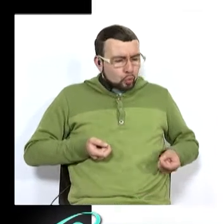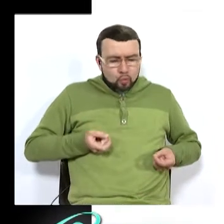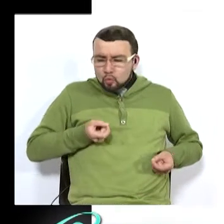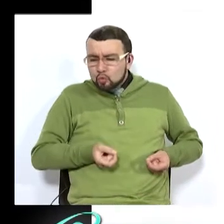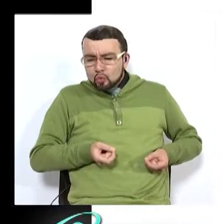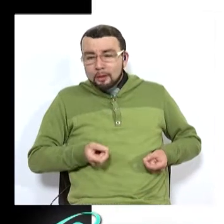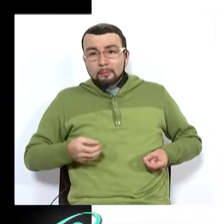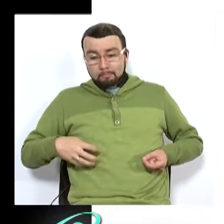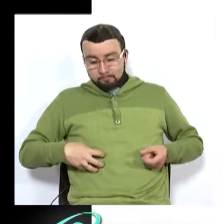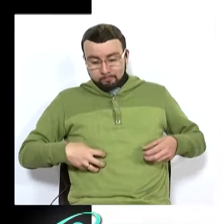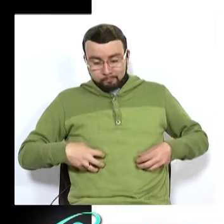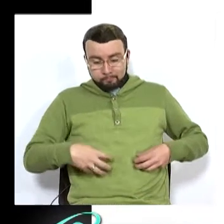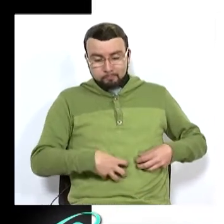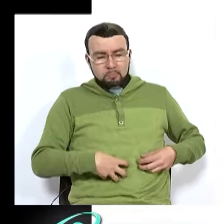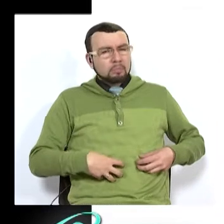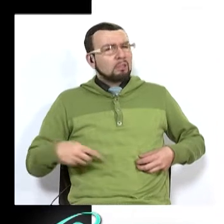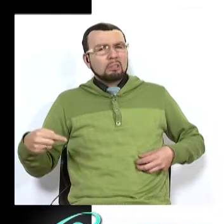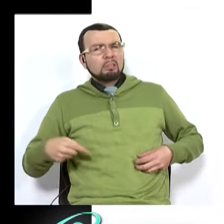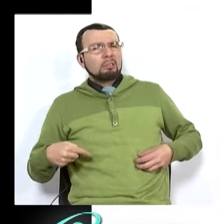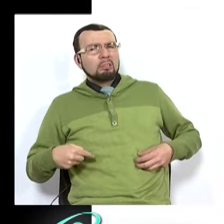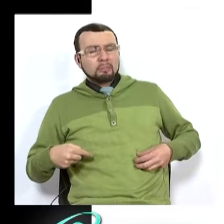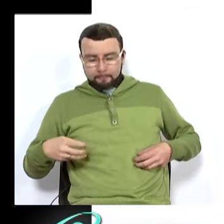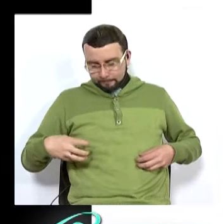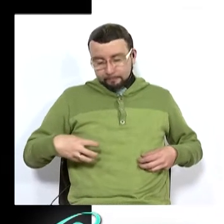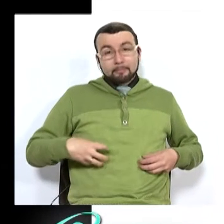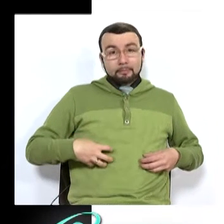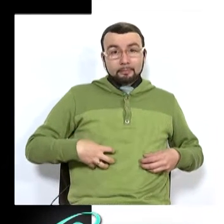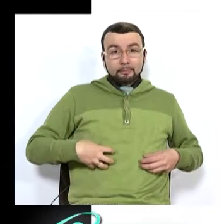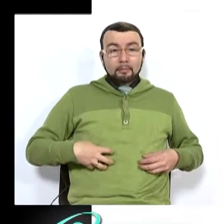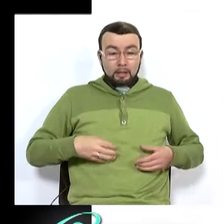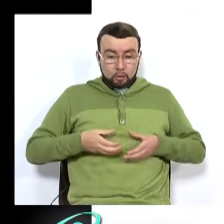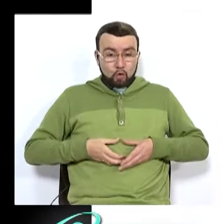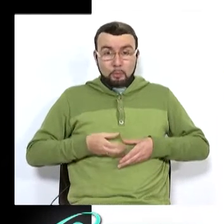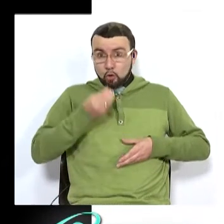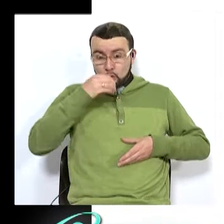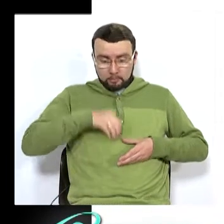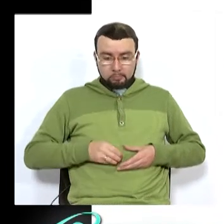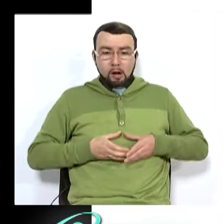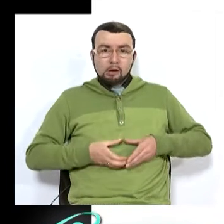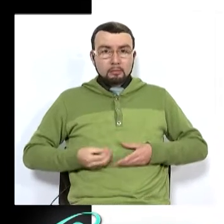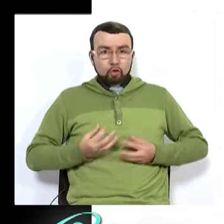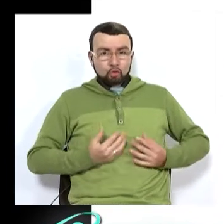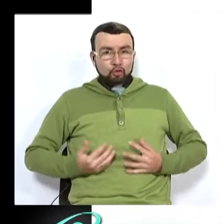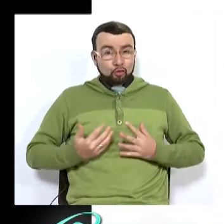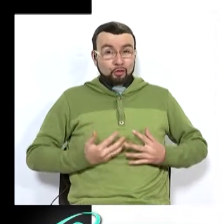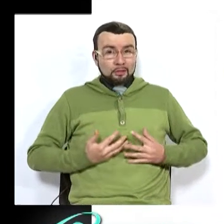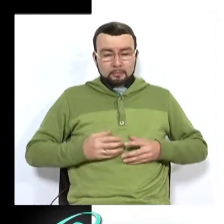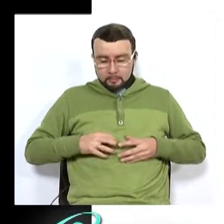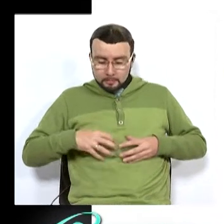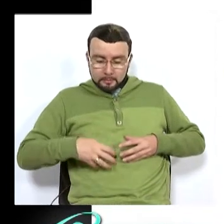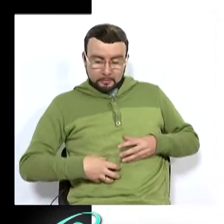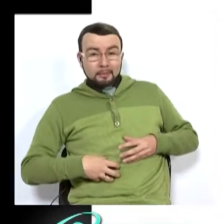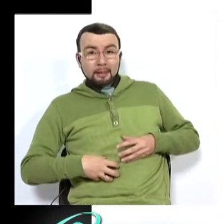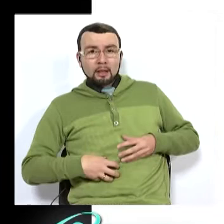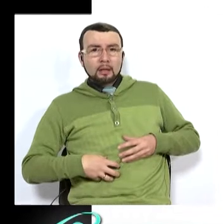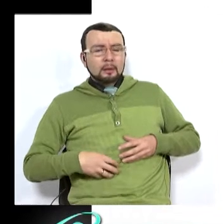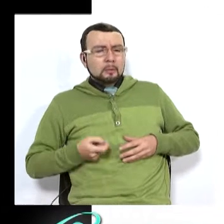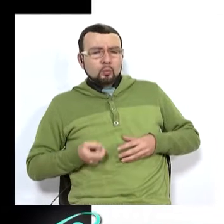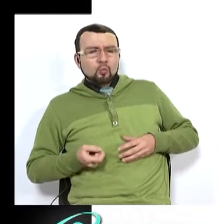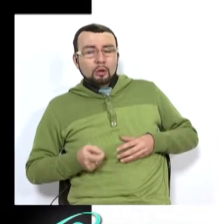estómago, confluyen varios órganos. Encontramos estómago, encontramos parte